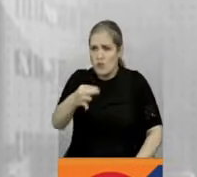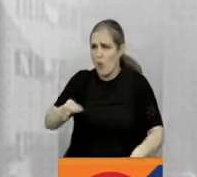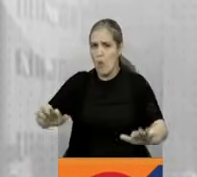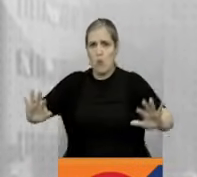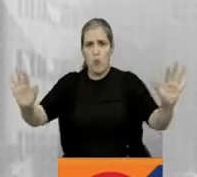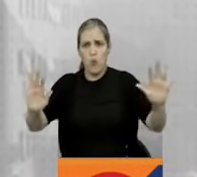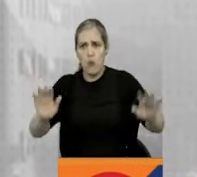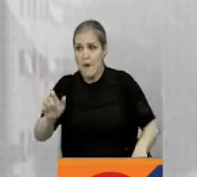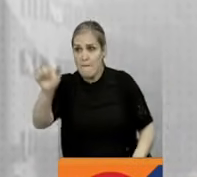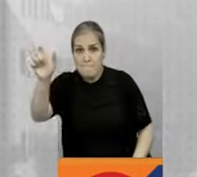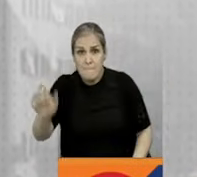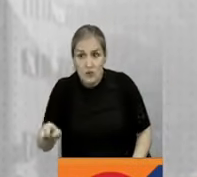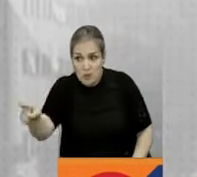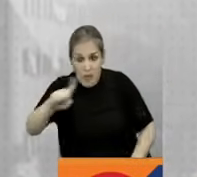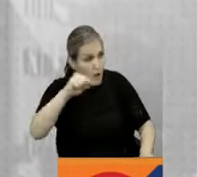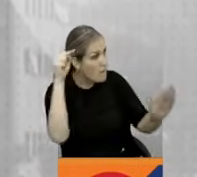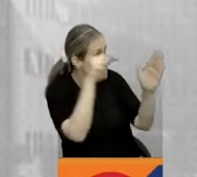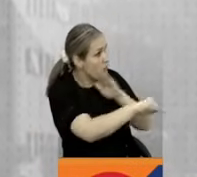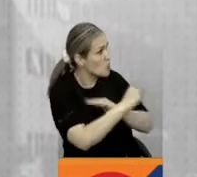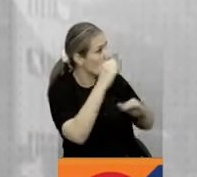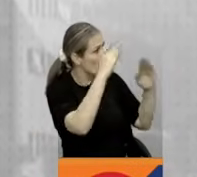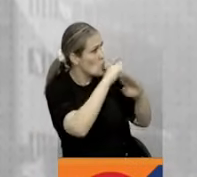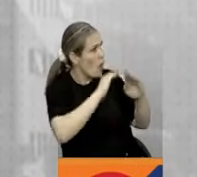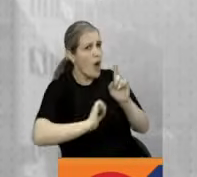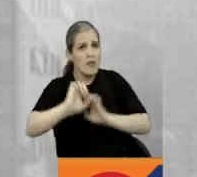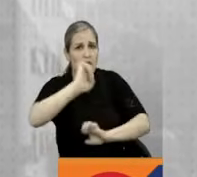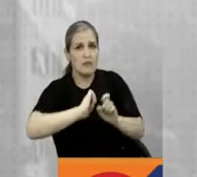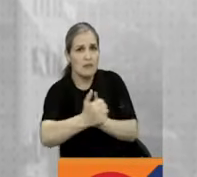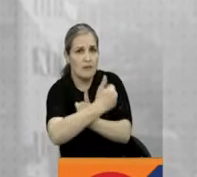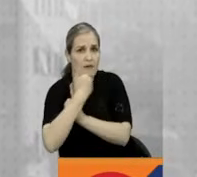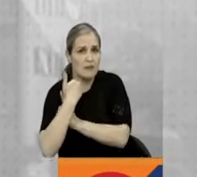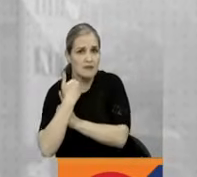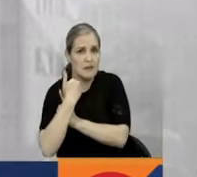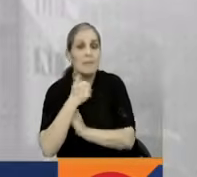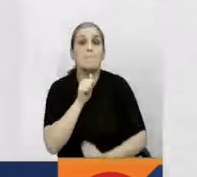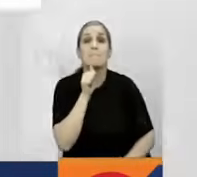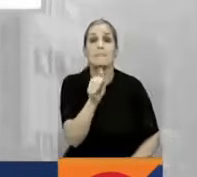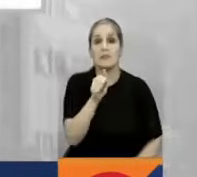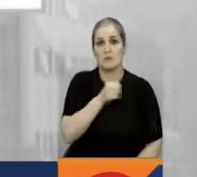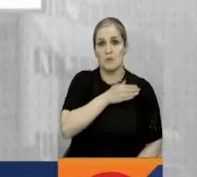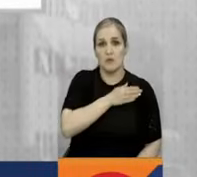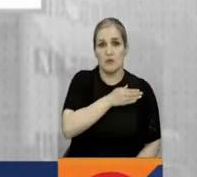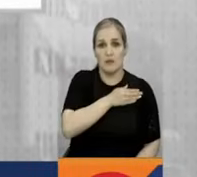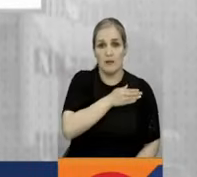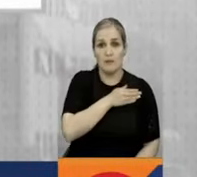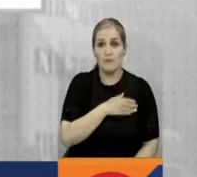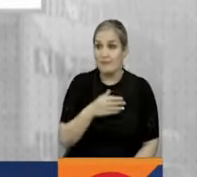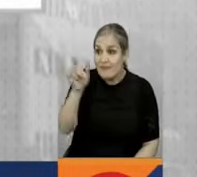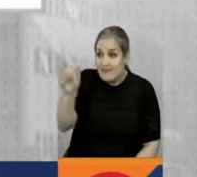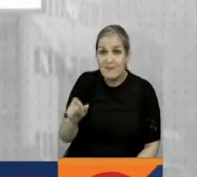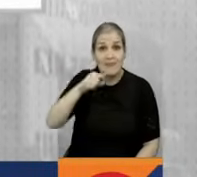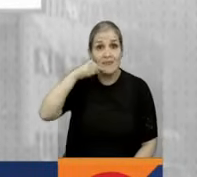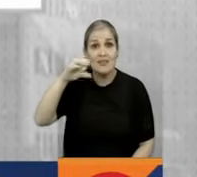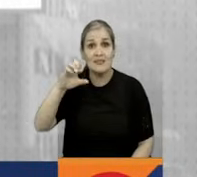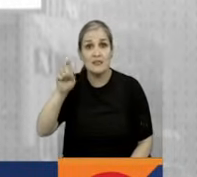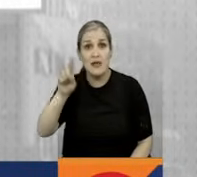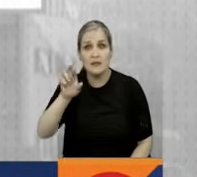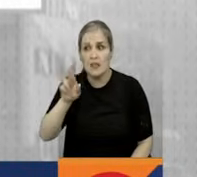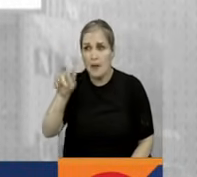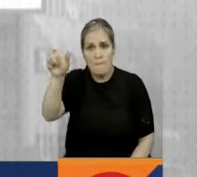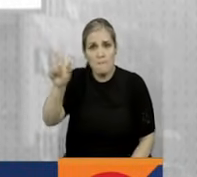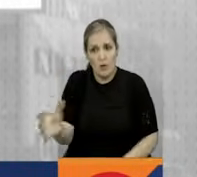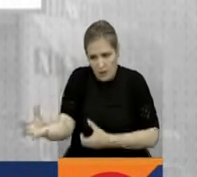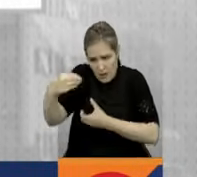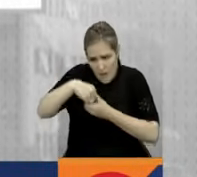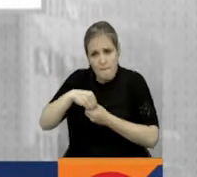tenía un plan para asesinarlo en el eje cafetero. César Giraldo ha sido un activista de nuestro